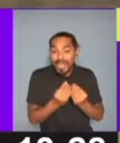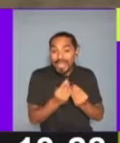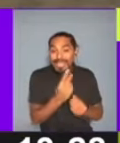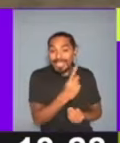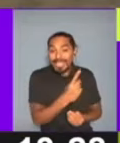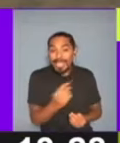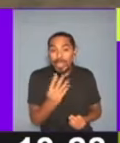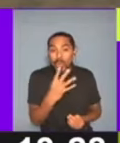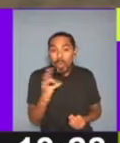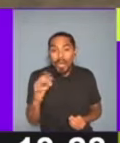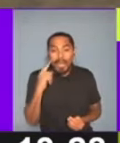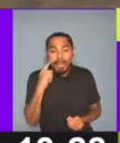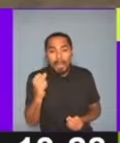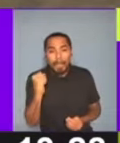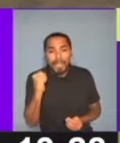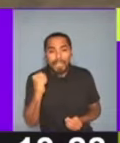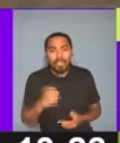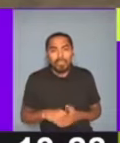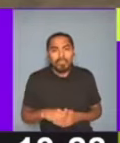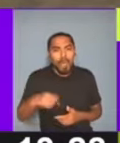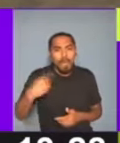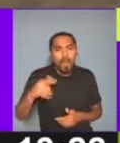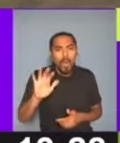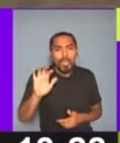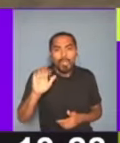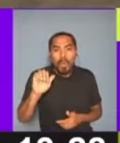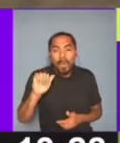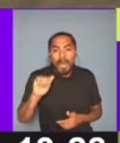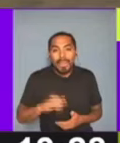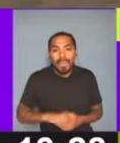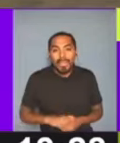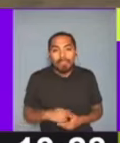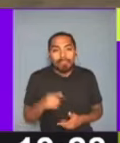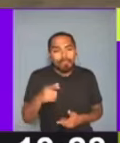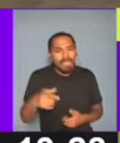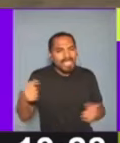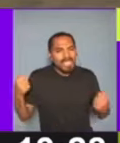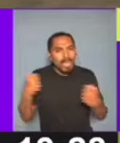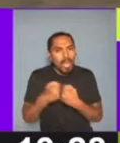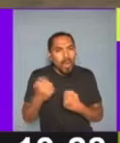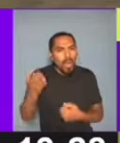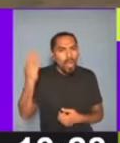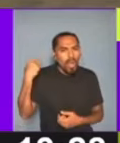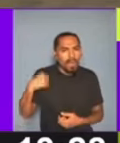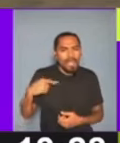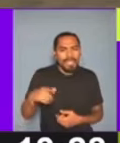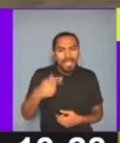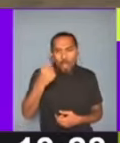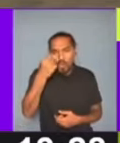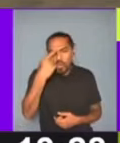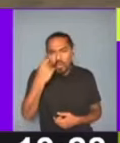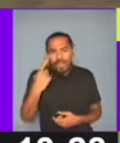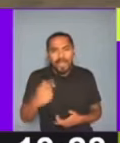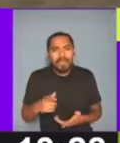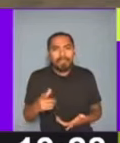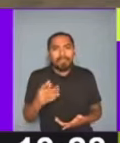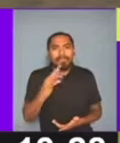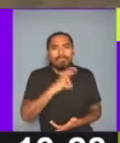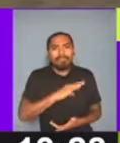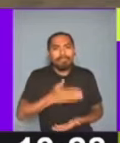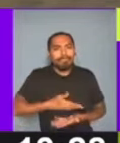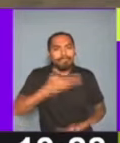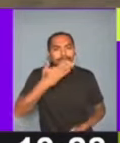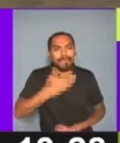sea para el próximo martes, como un acuerdo que hubo con los choferes de colectivos para los incrementos salariales de